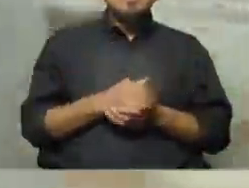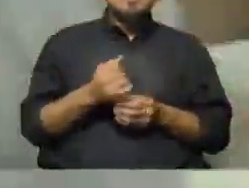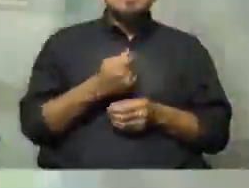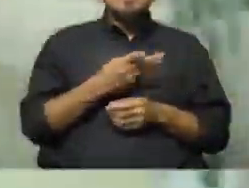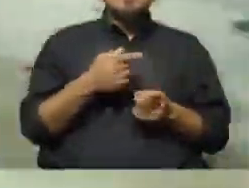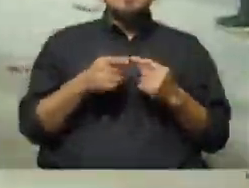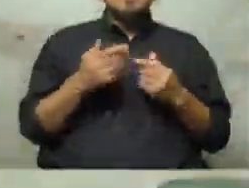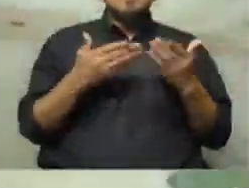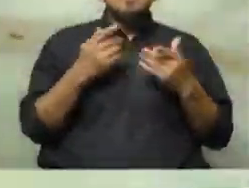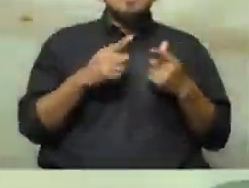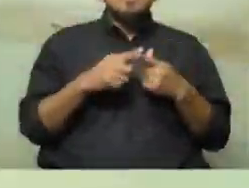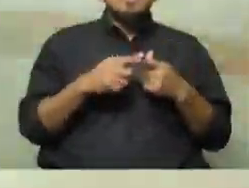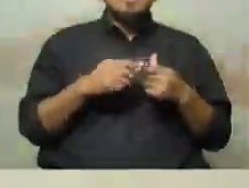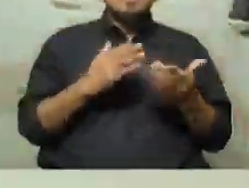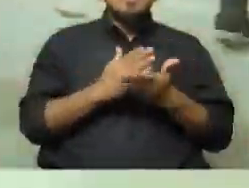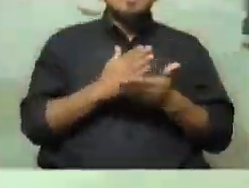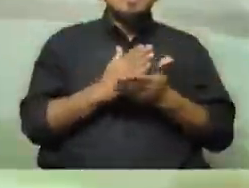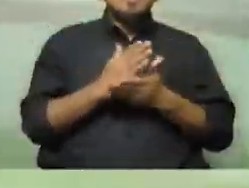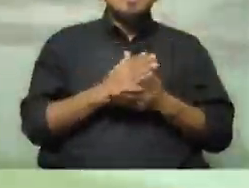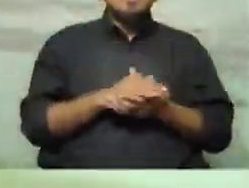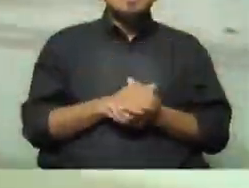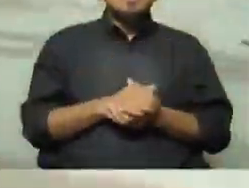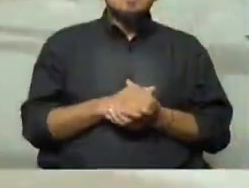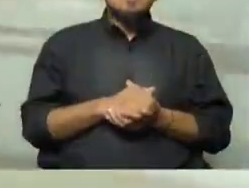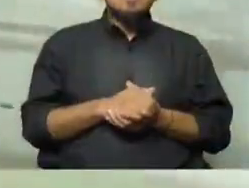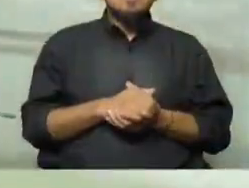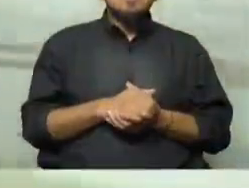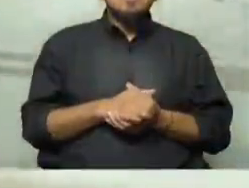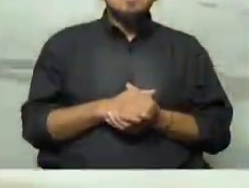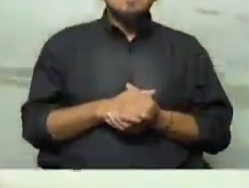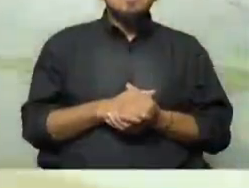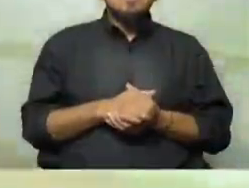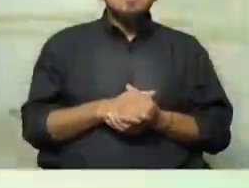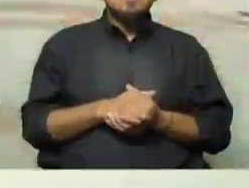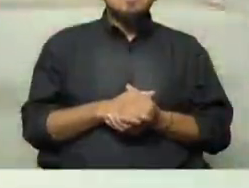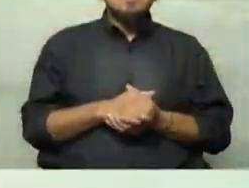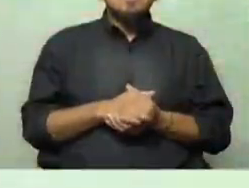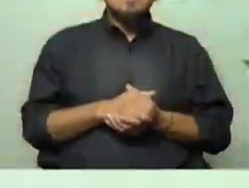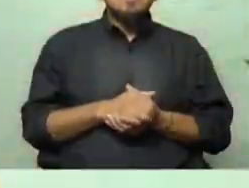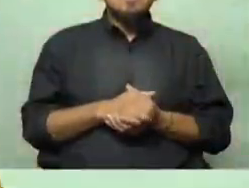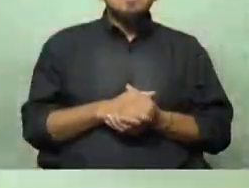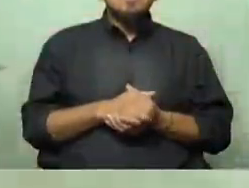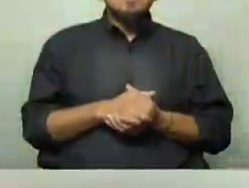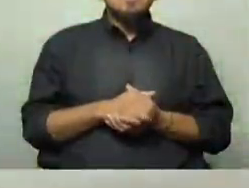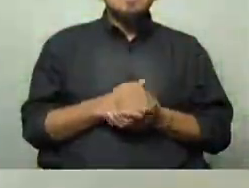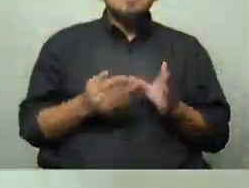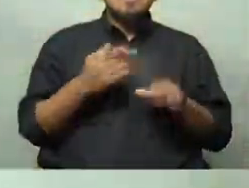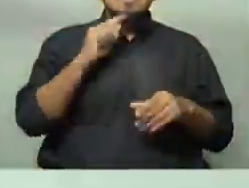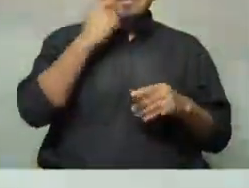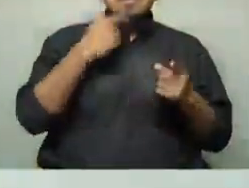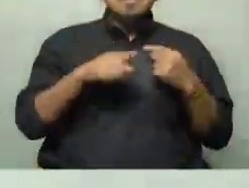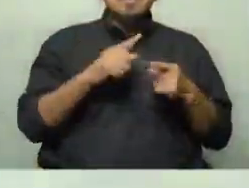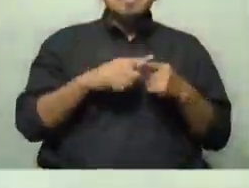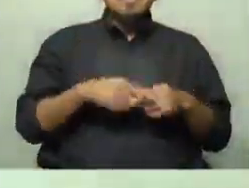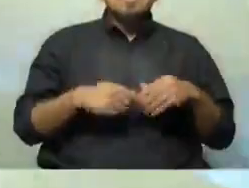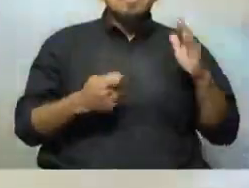del Carnaval? Toda la vida, te diría. Muy feliz de eso, muy feliz de ser parte. Muy bien, ¿qué es lo que más te gusta? Tocar